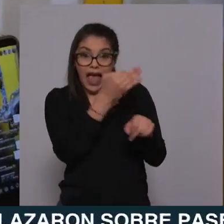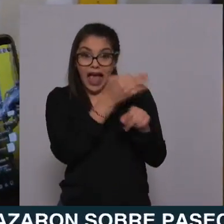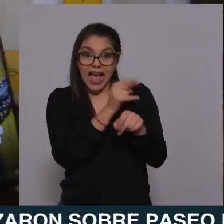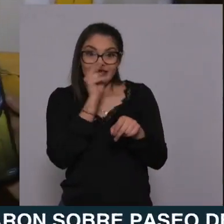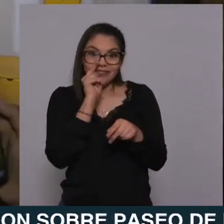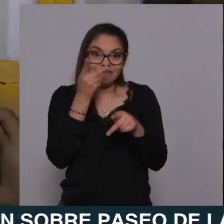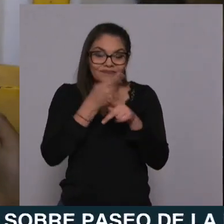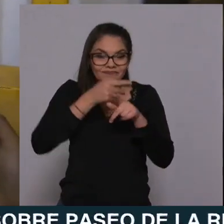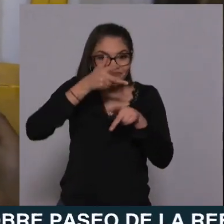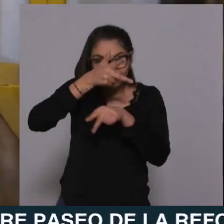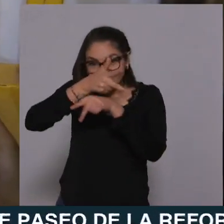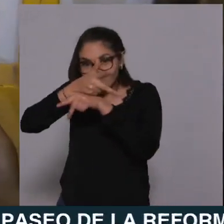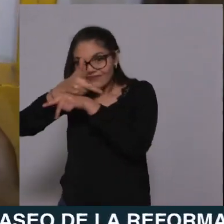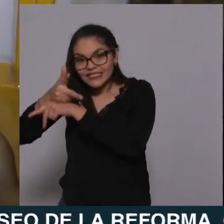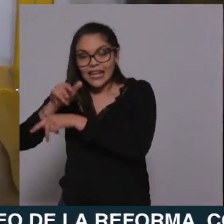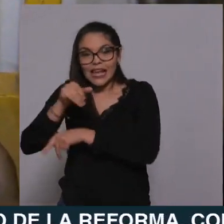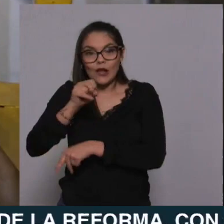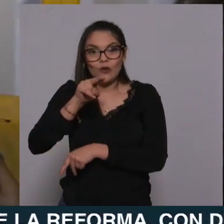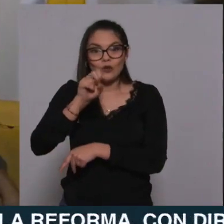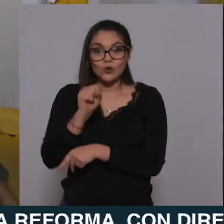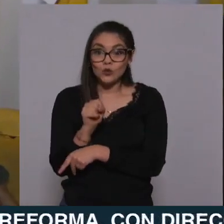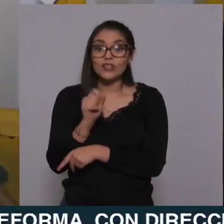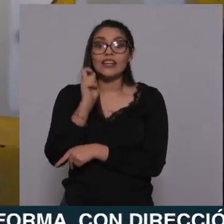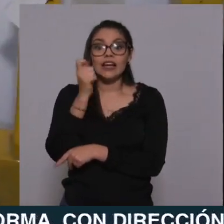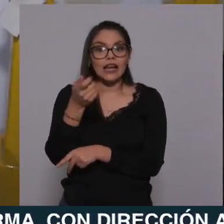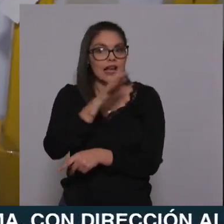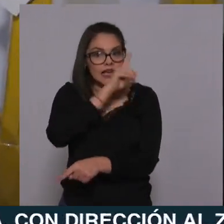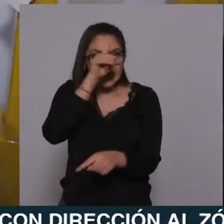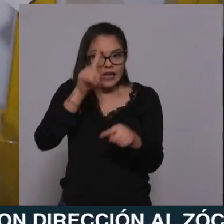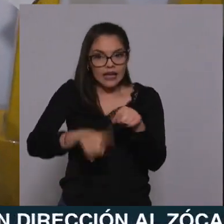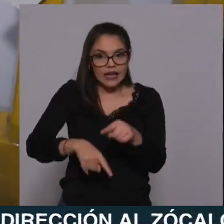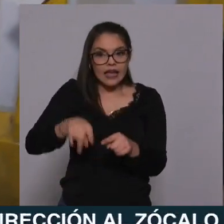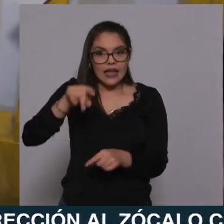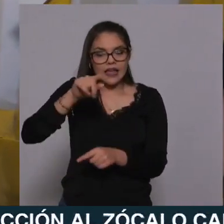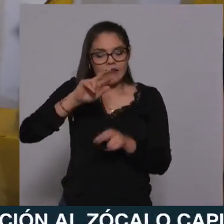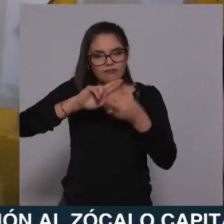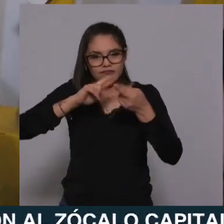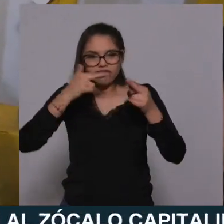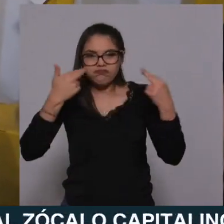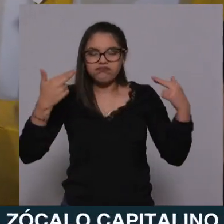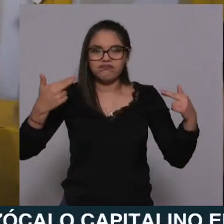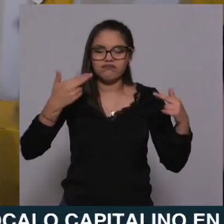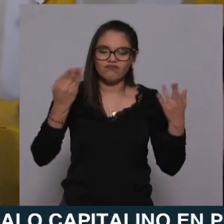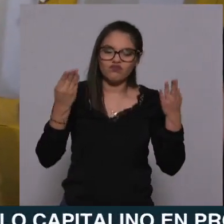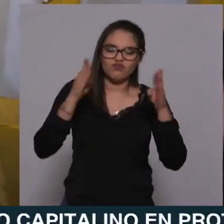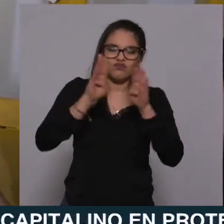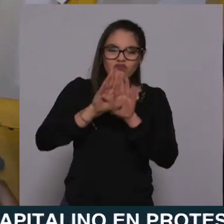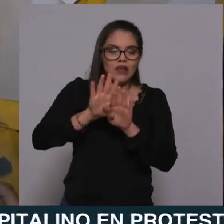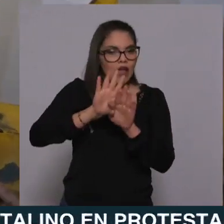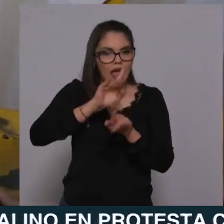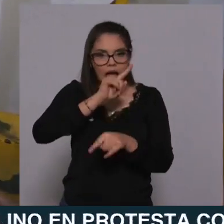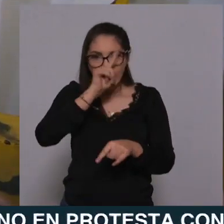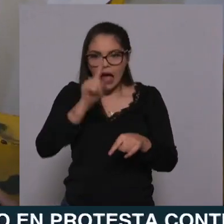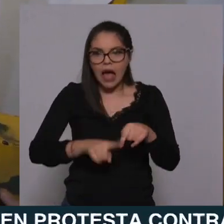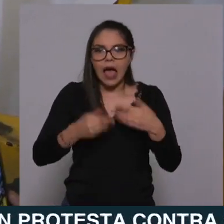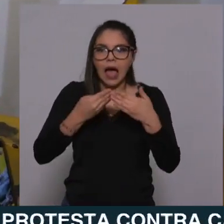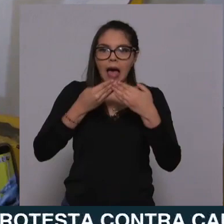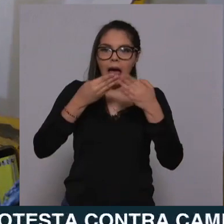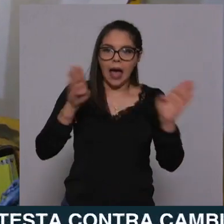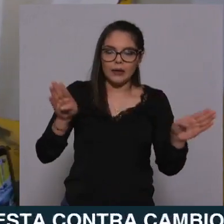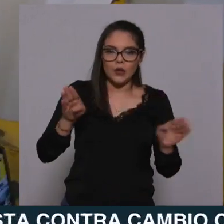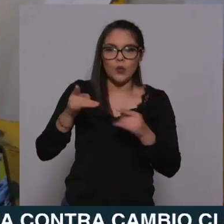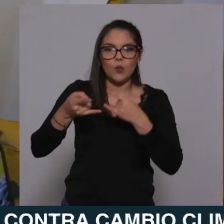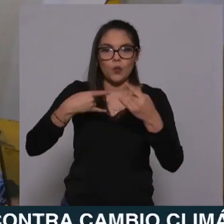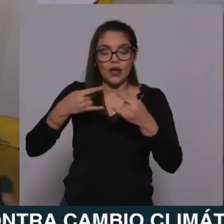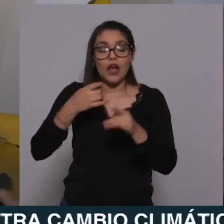las imágenes de Jesús Arias es que se van a retirar los candados, se van a retirar las cadenas, se abrirán las puertas y entonces los alumnos